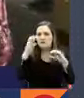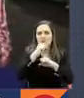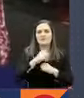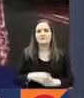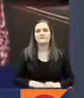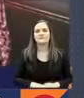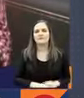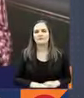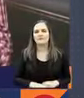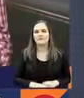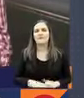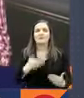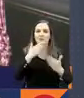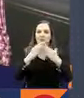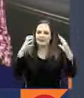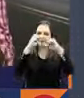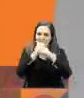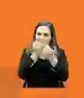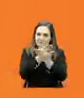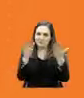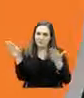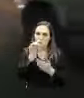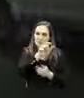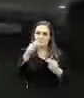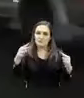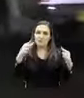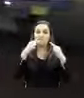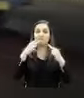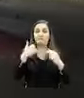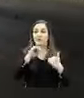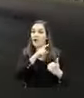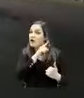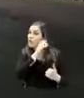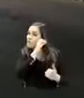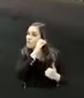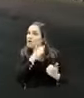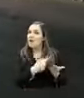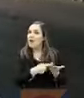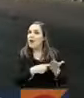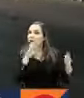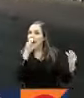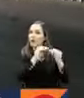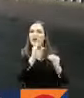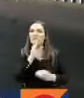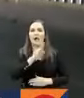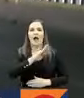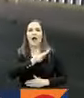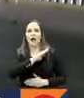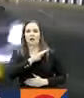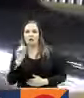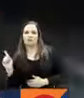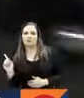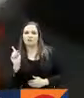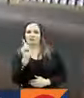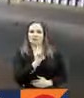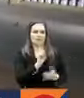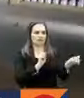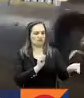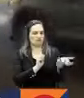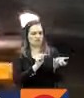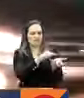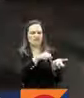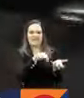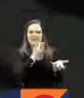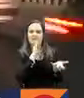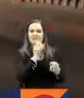Hola, buenas noches para usted y para nuestros televidentes. Pues le cuento que sí hay un acuerdo luego de que el alcalde se reuniera con los operadores que estaban exigiendo el pago